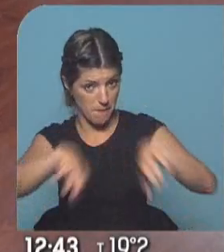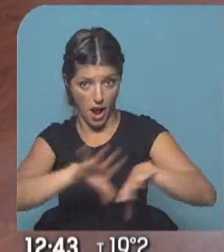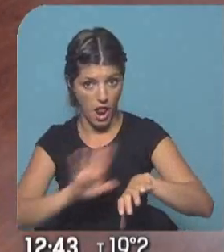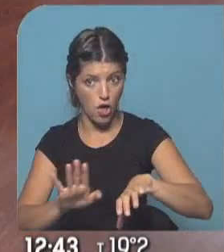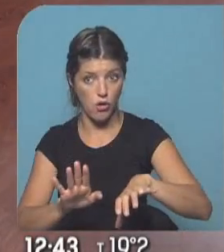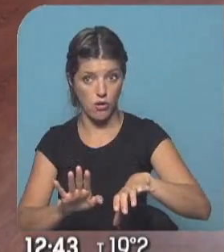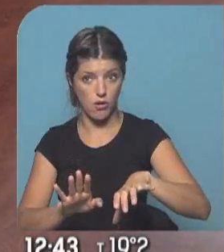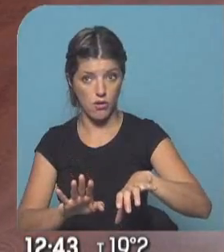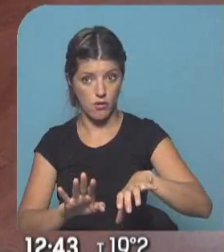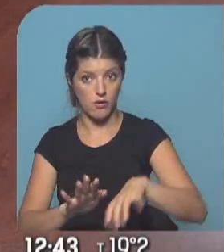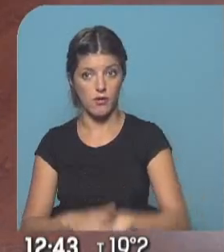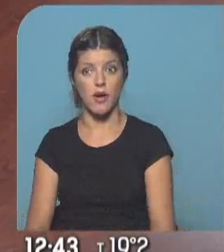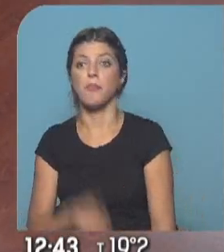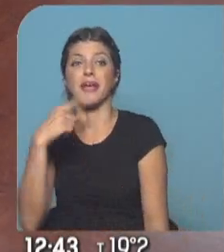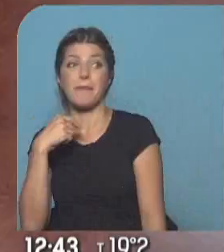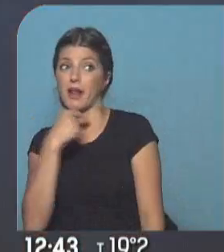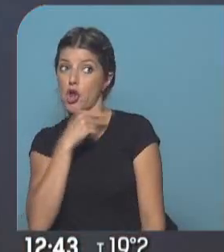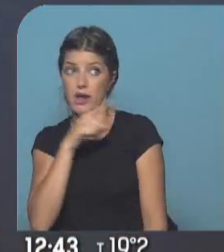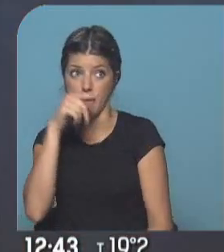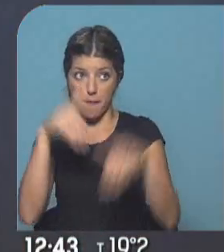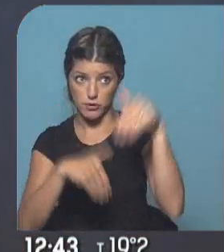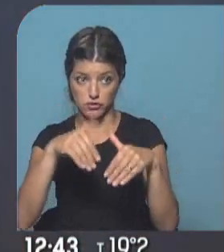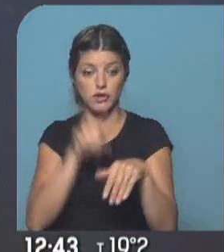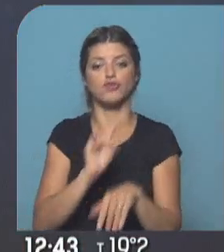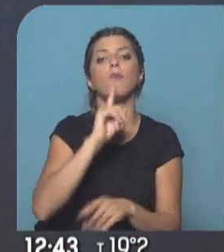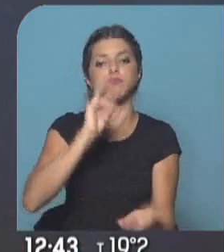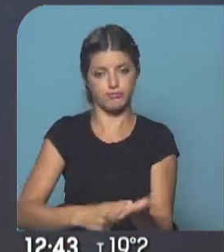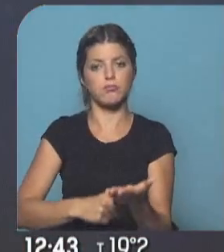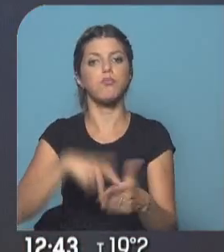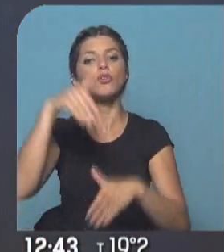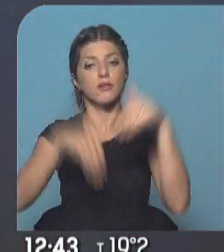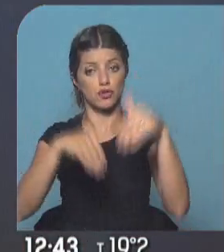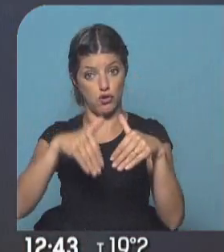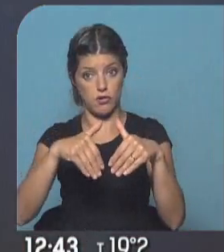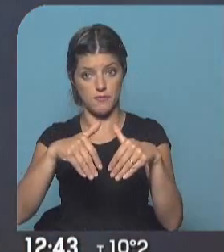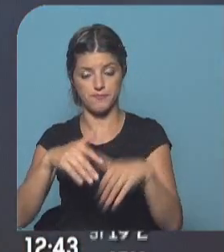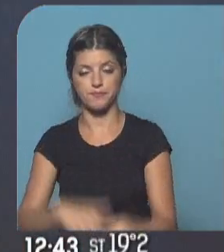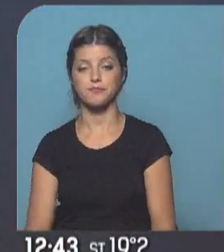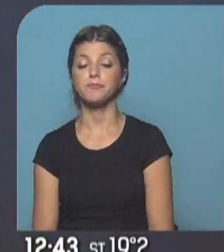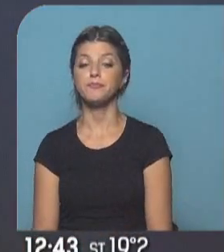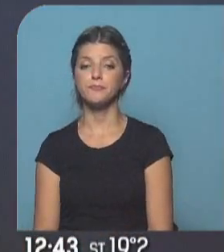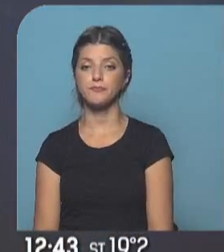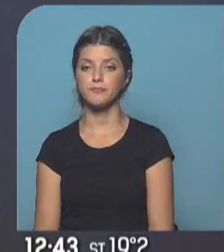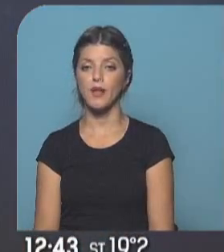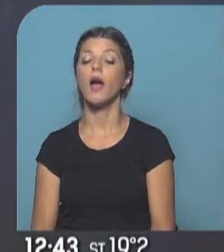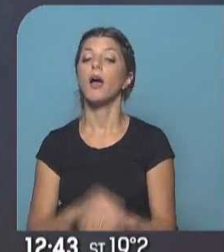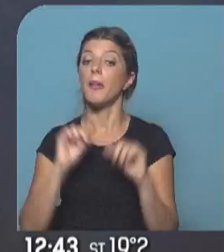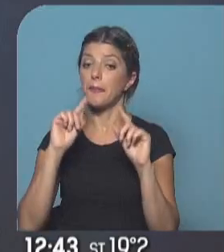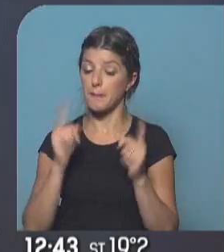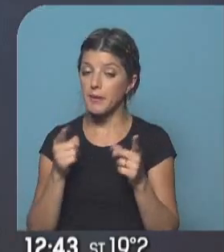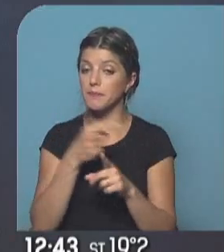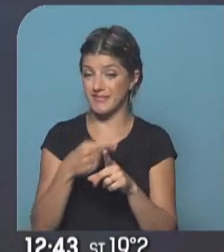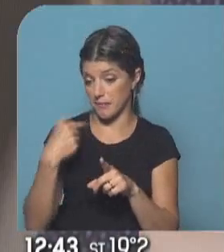fue hecho por consenso, ¿no? Y al mismo tiempo, y esto te quería preguntar, Raúl, lo que estamos viendo en esta semana, mientras se define si